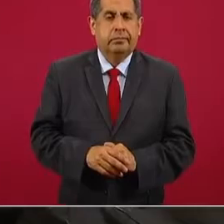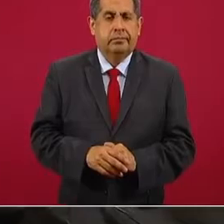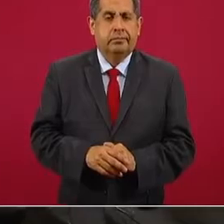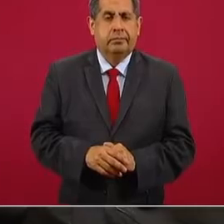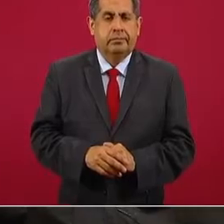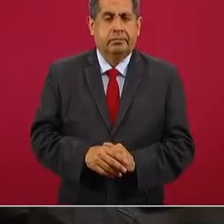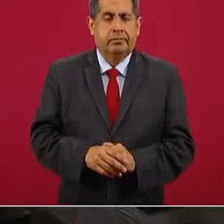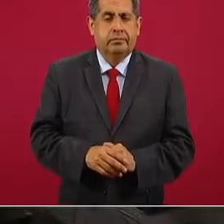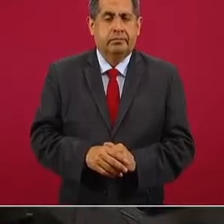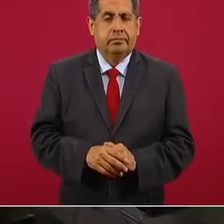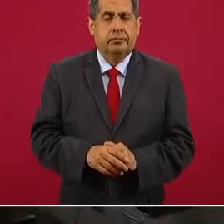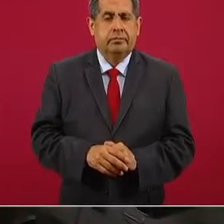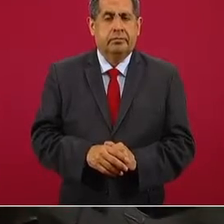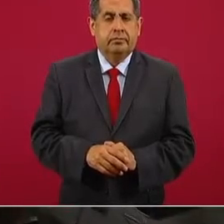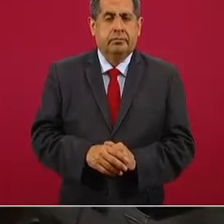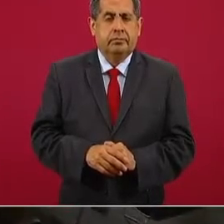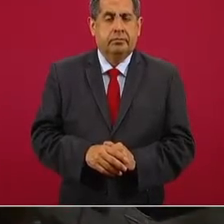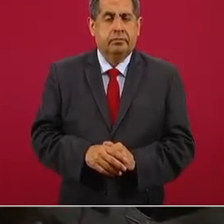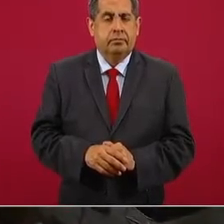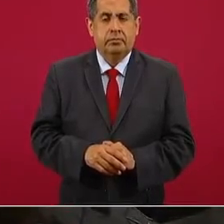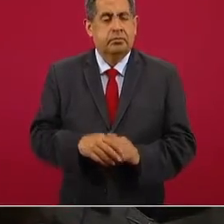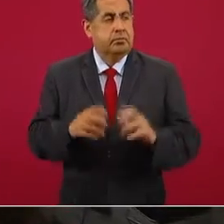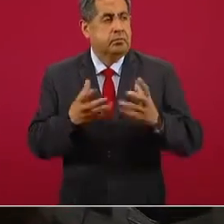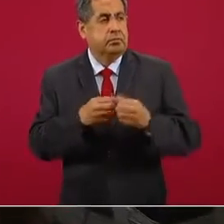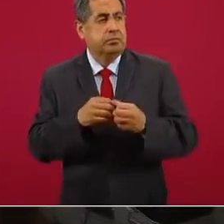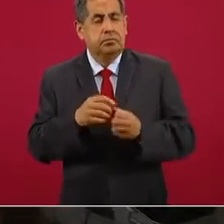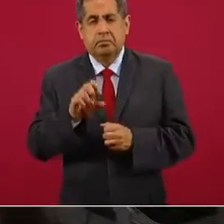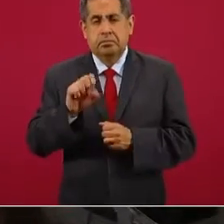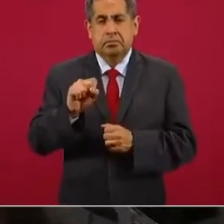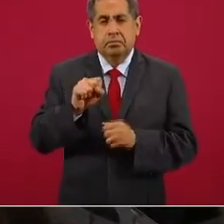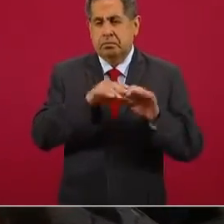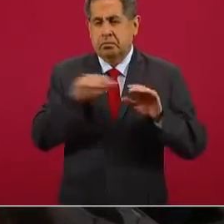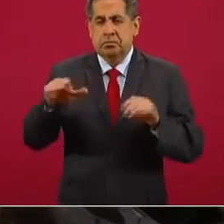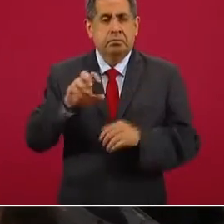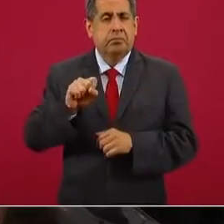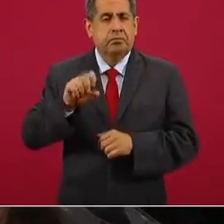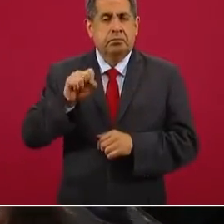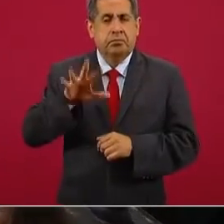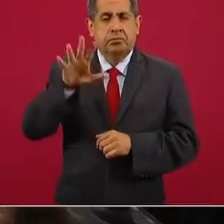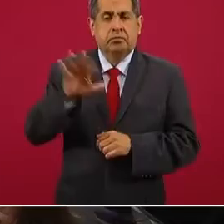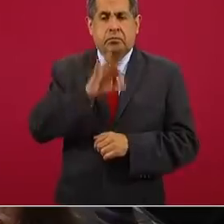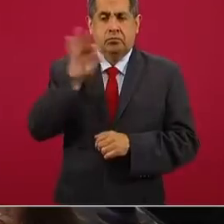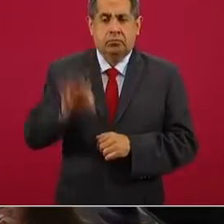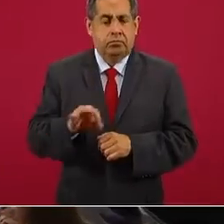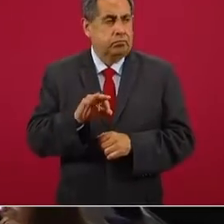generales. Generales, 65% de ocupación.